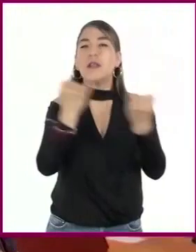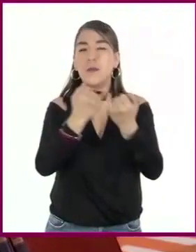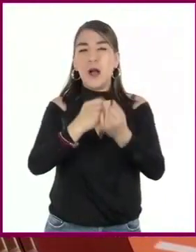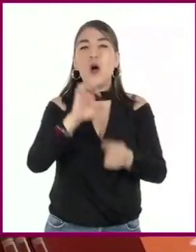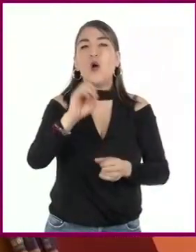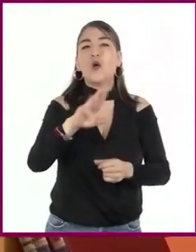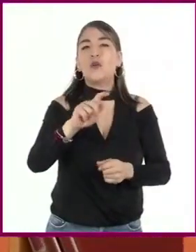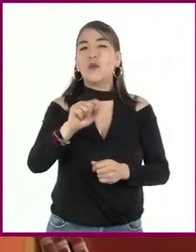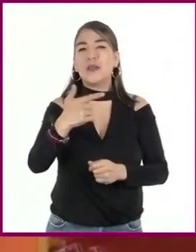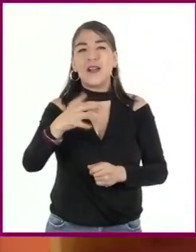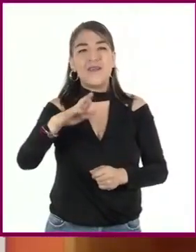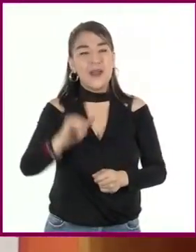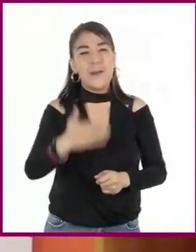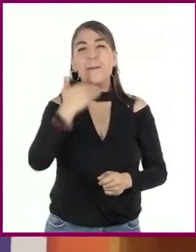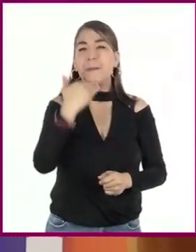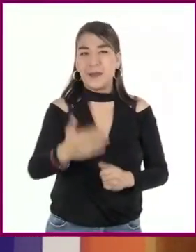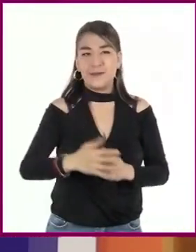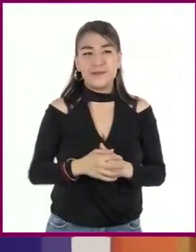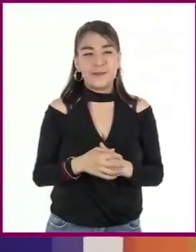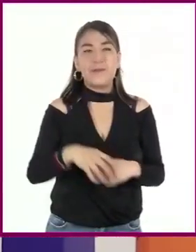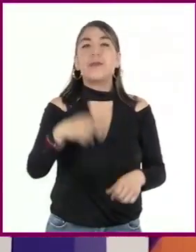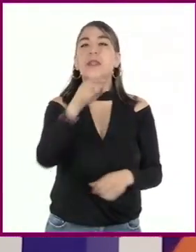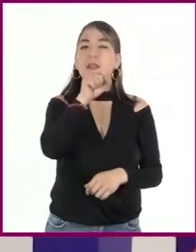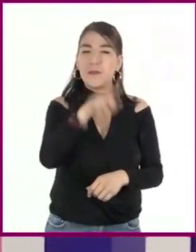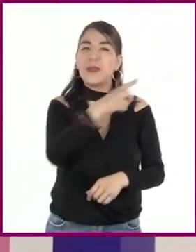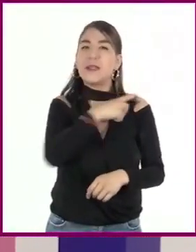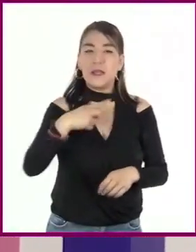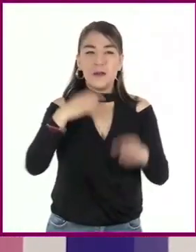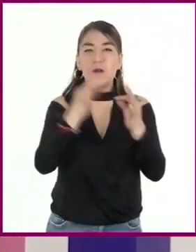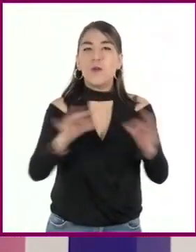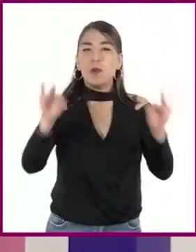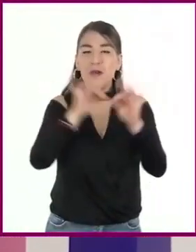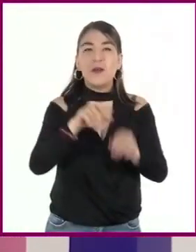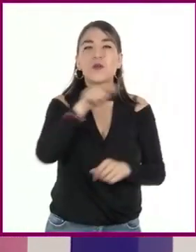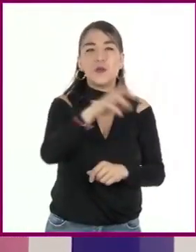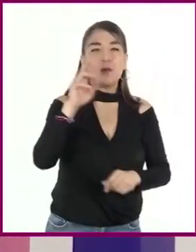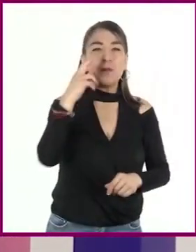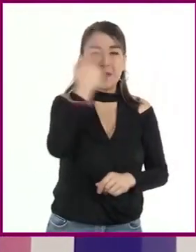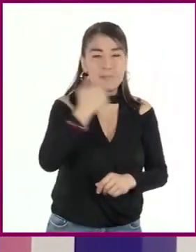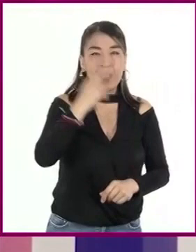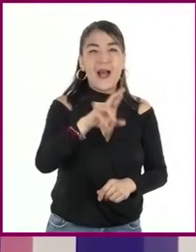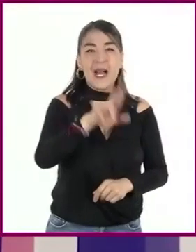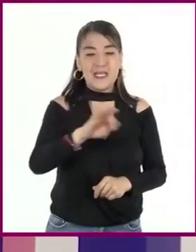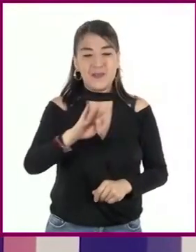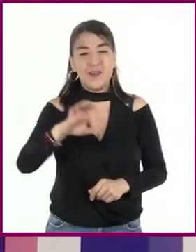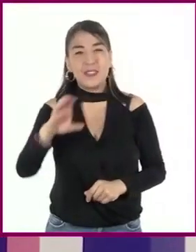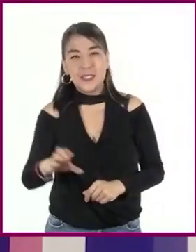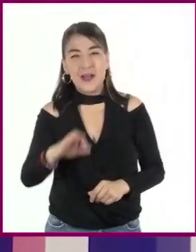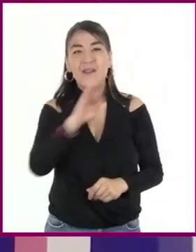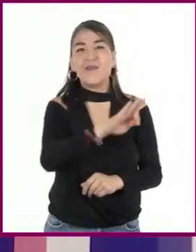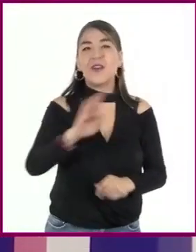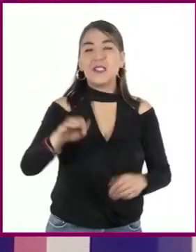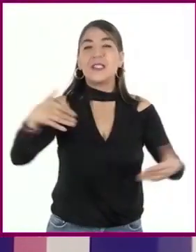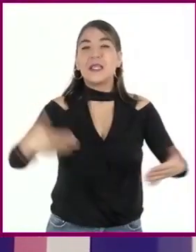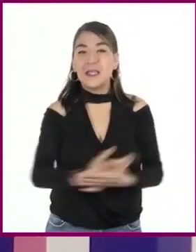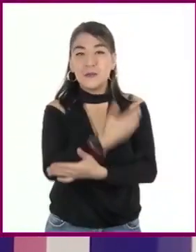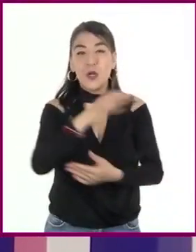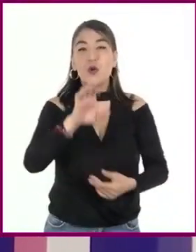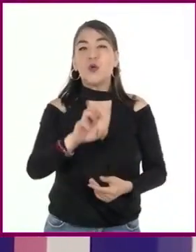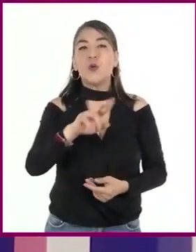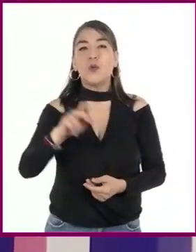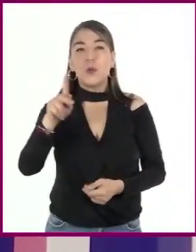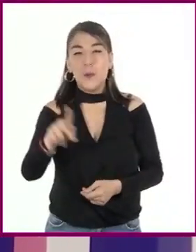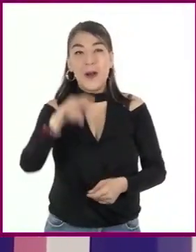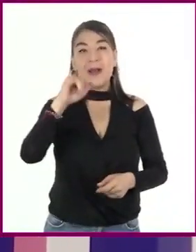ortografía adecuada. También es importante revisar la dirección fiscal, la fecha de nacimiento, la CURP, el número de